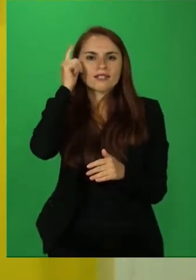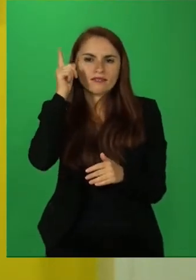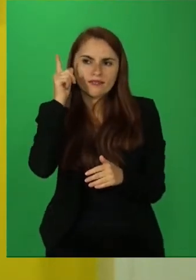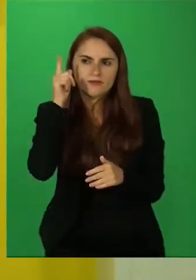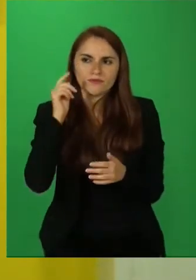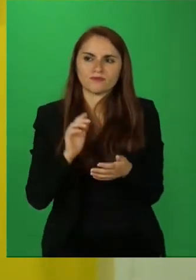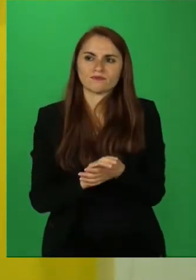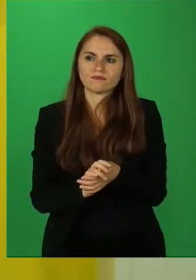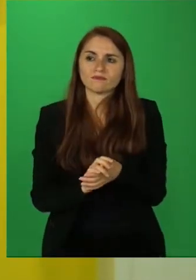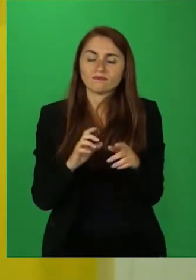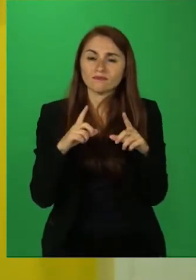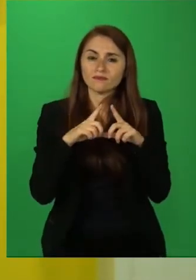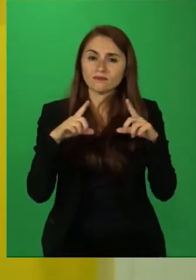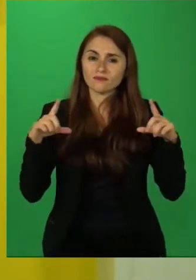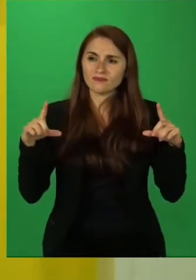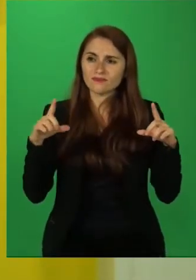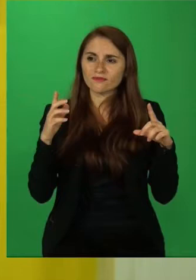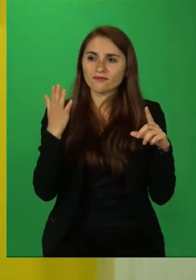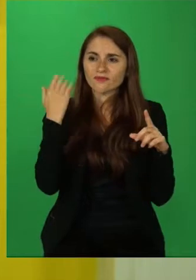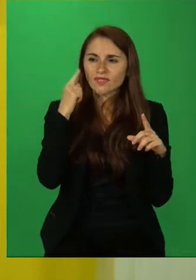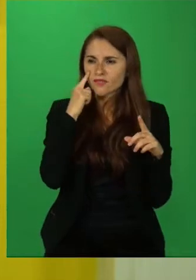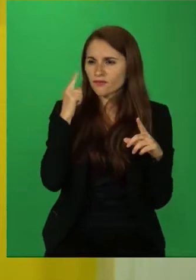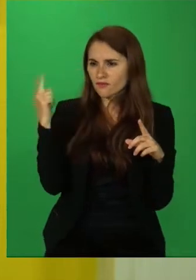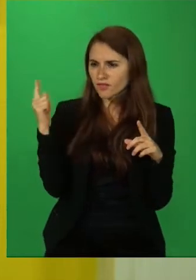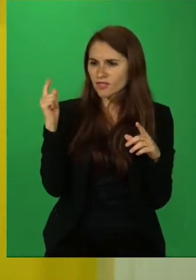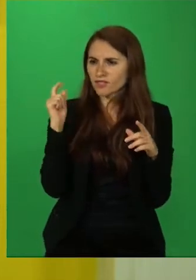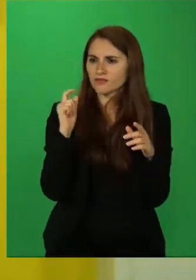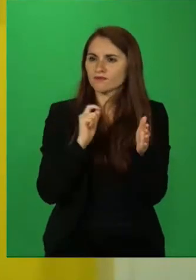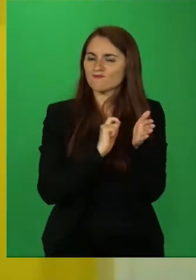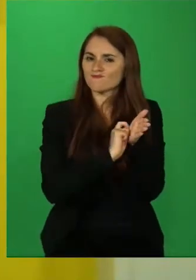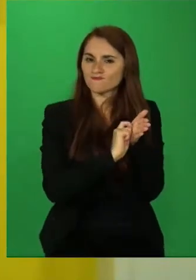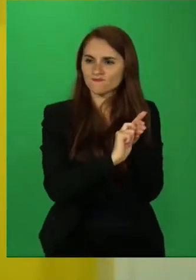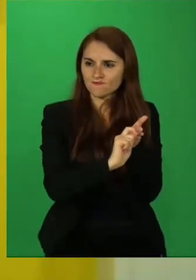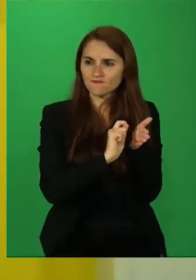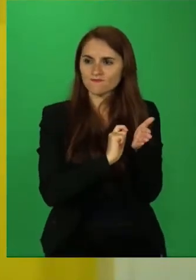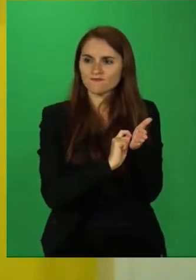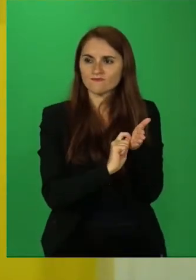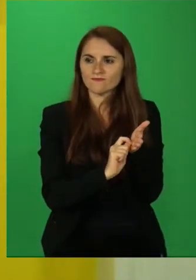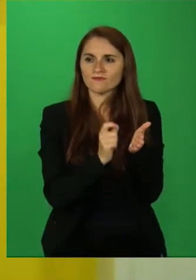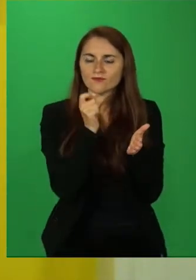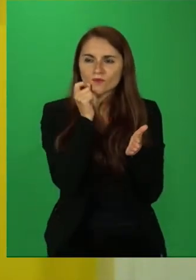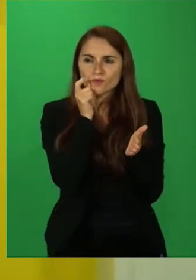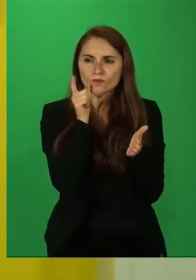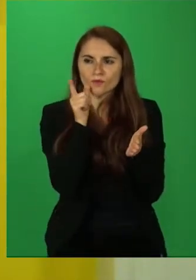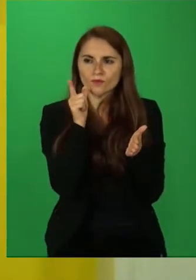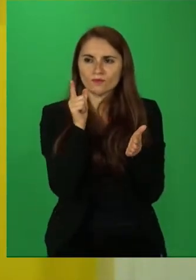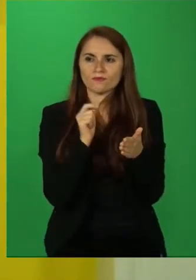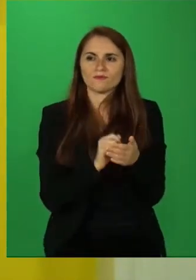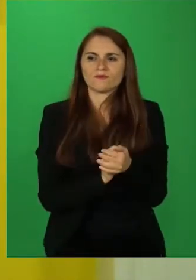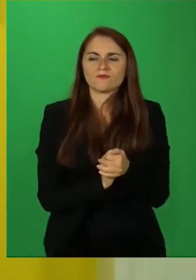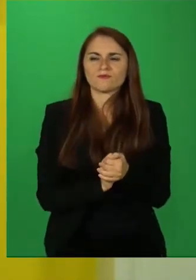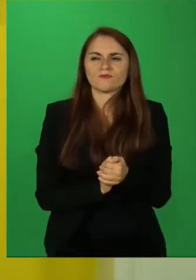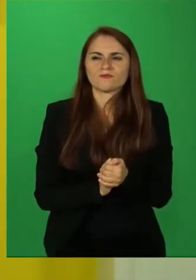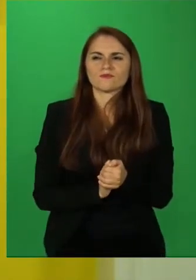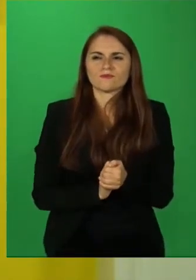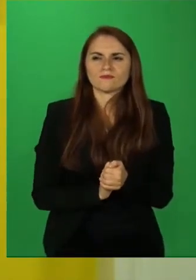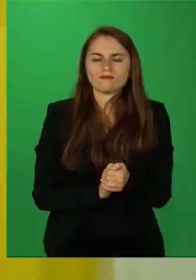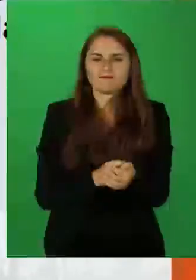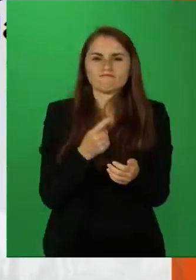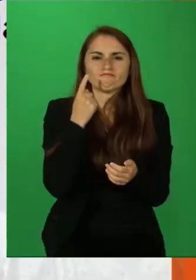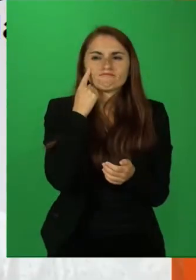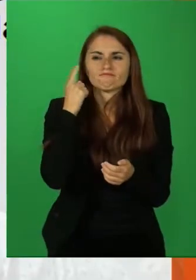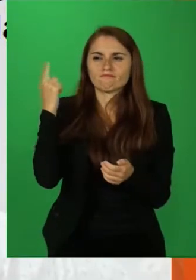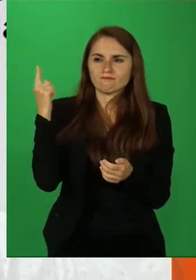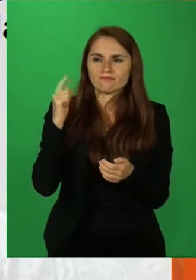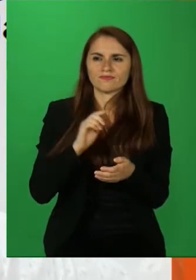revisamos. Fíjate en lo que destaqué del extracto del discurso de Joaquín Phoenix. Fíjate